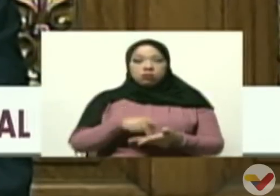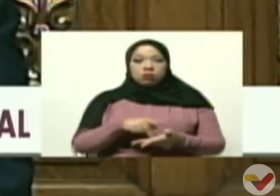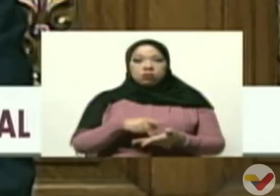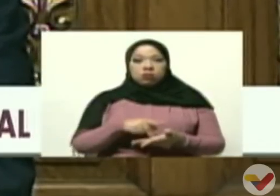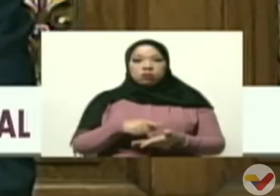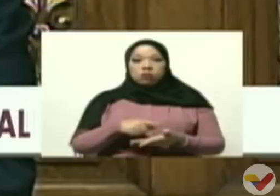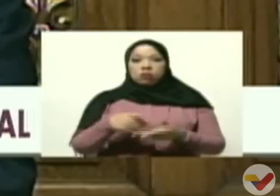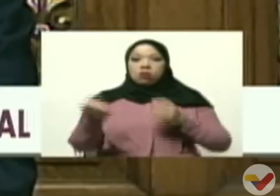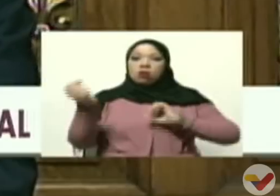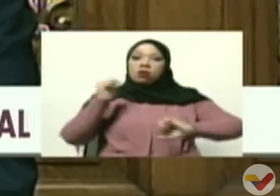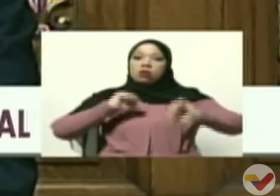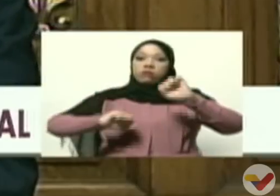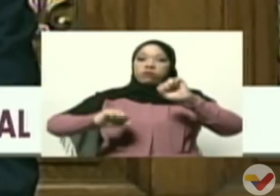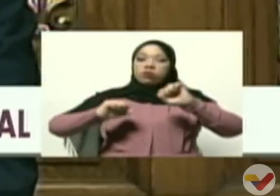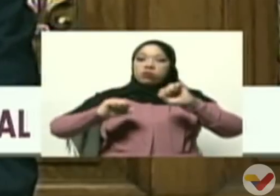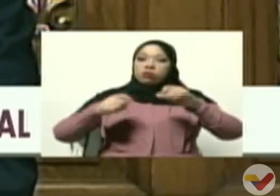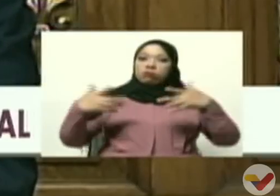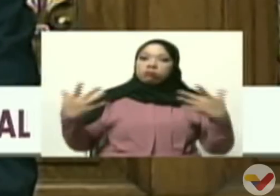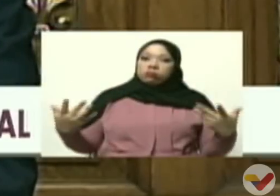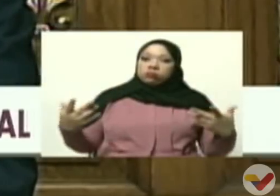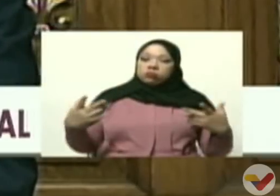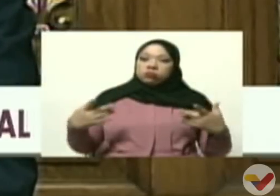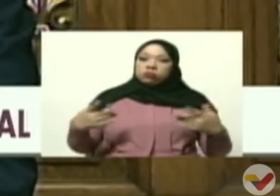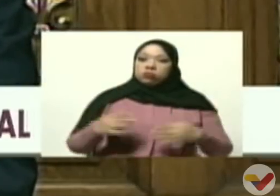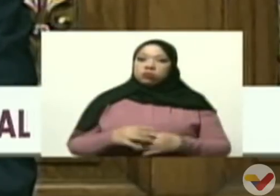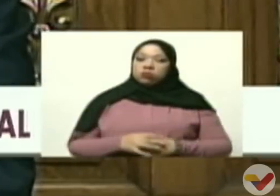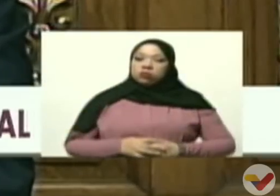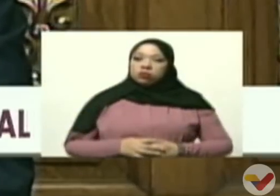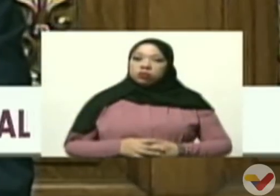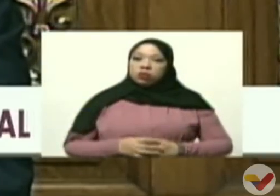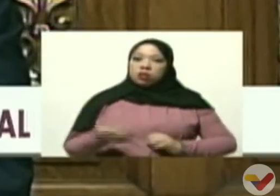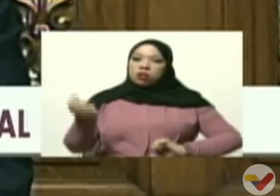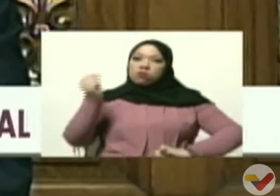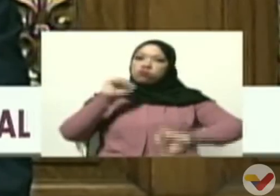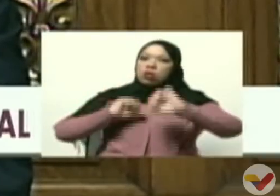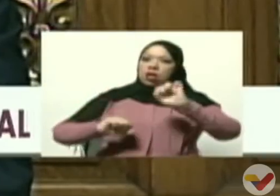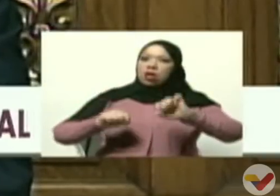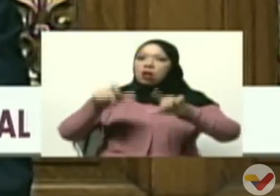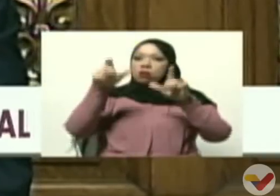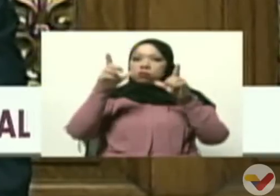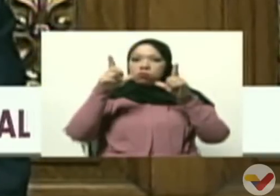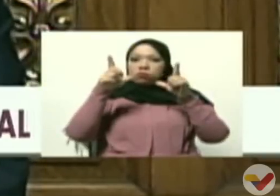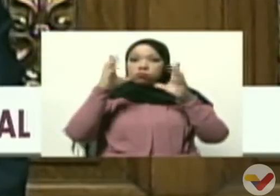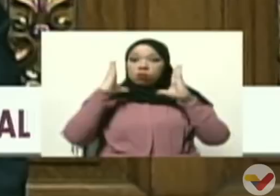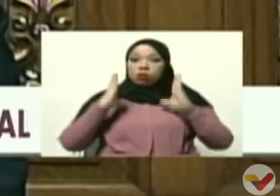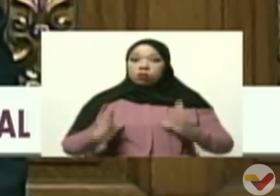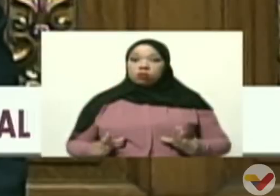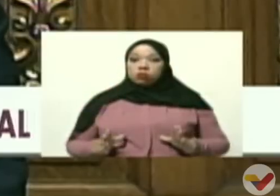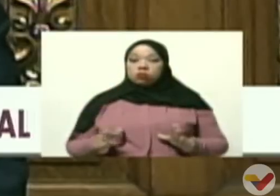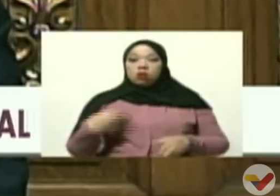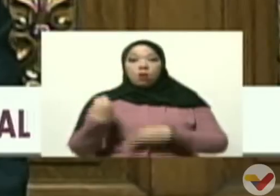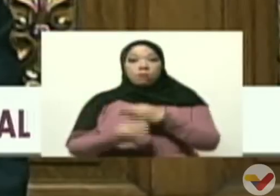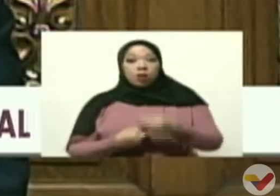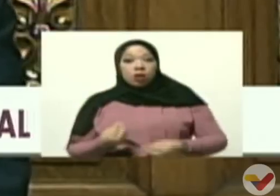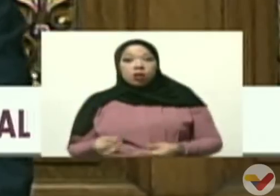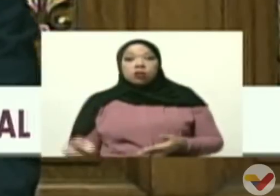a defenderlos en este momento. Paso a relatar los hechos.